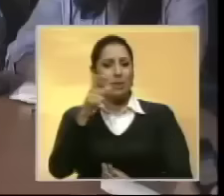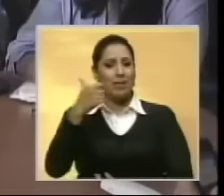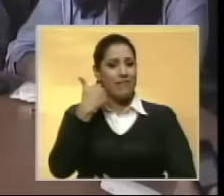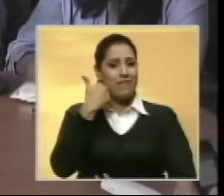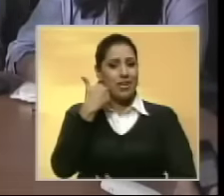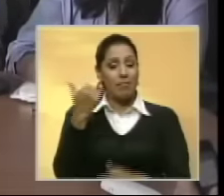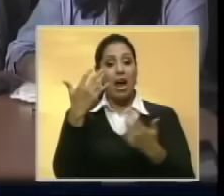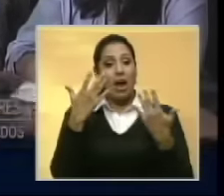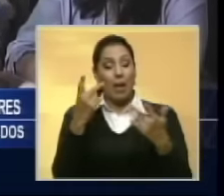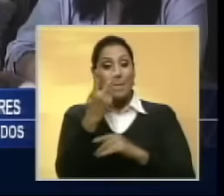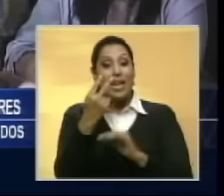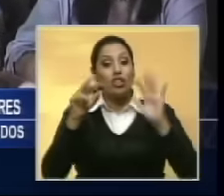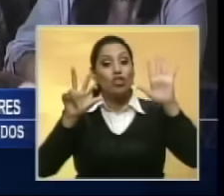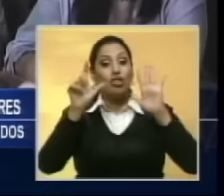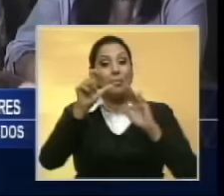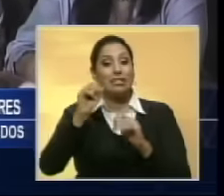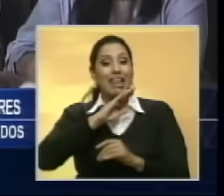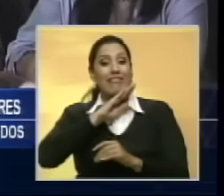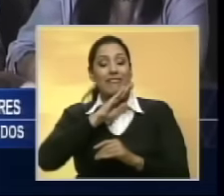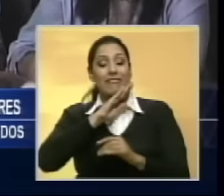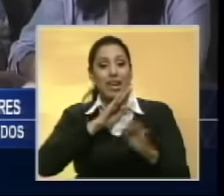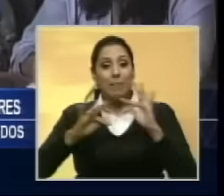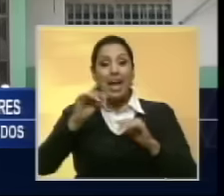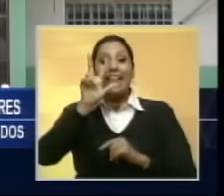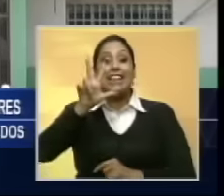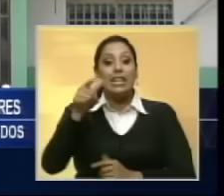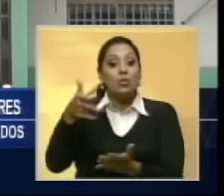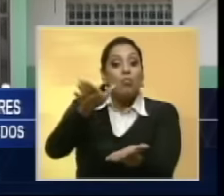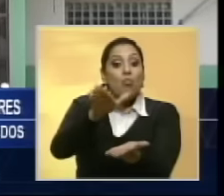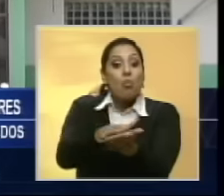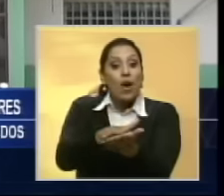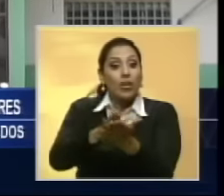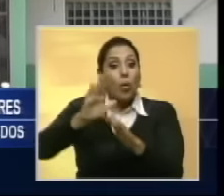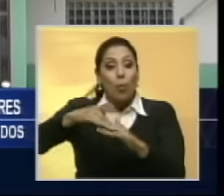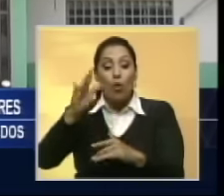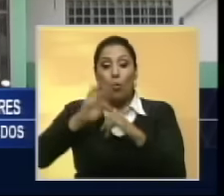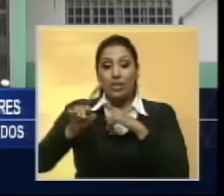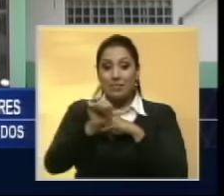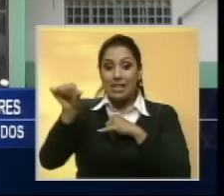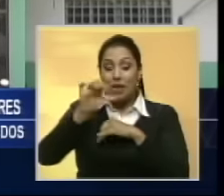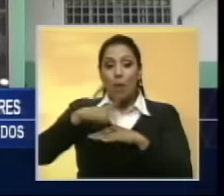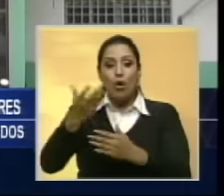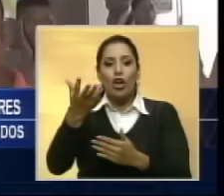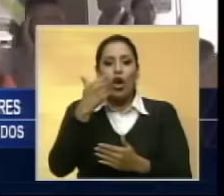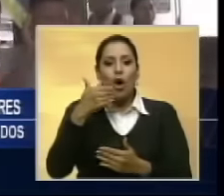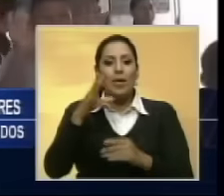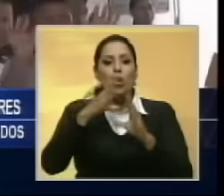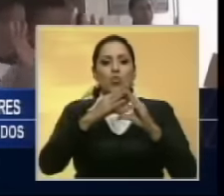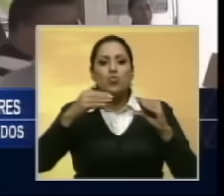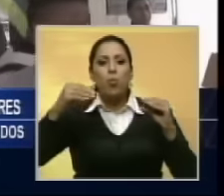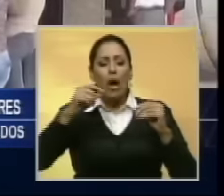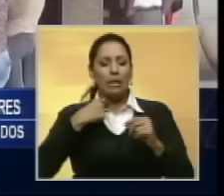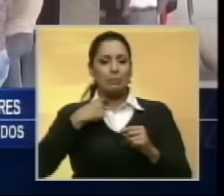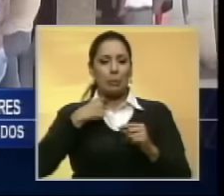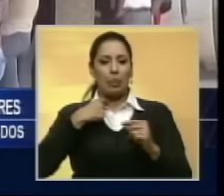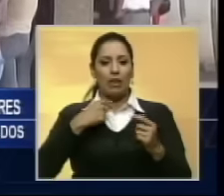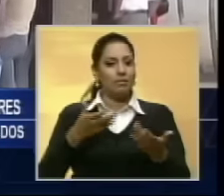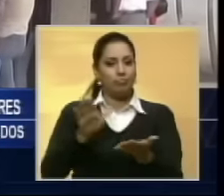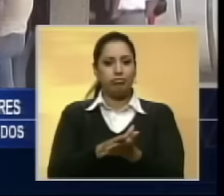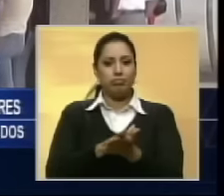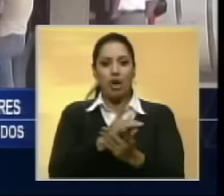Al menos 28 personas intoxicadas y 3 fallecidos fueron reportados en las últimas semanas por consumir yuca amarga. La